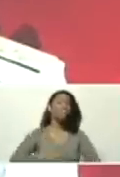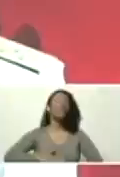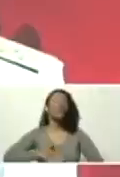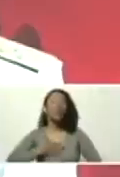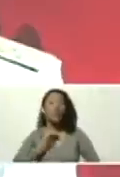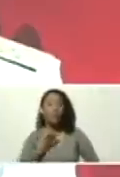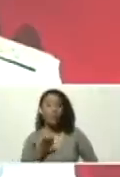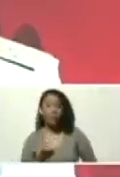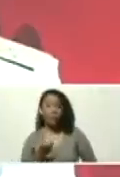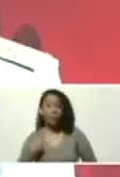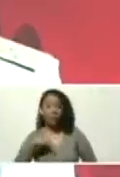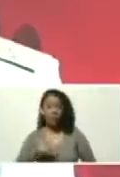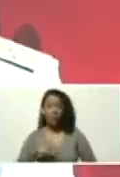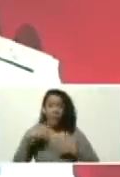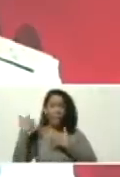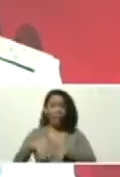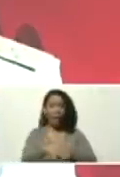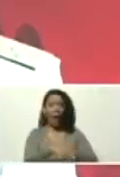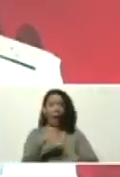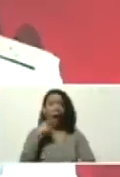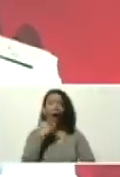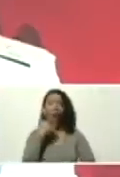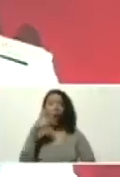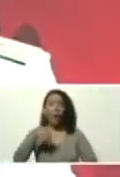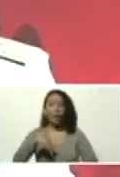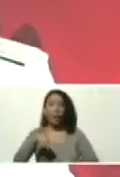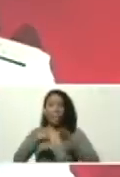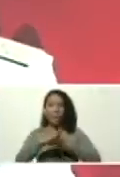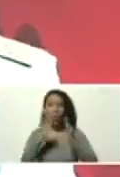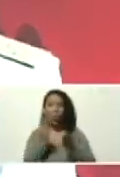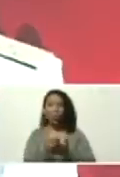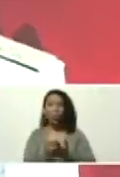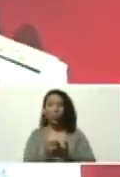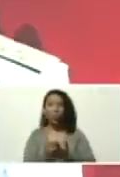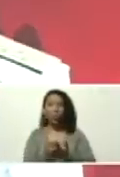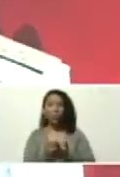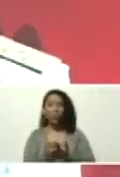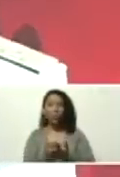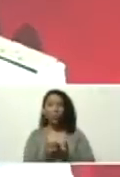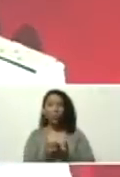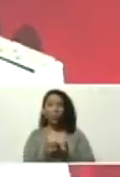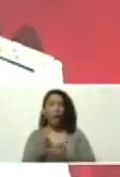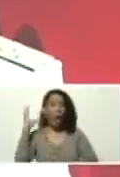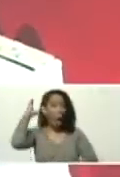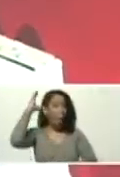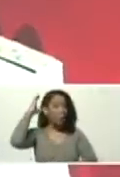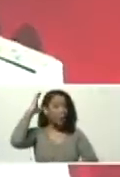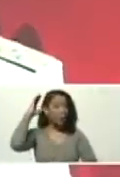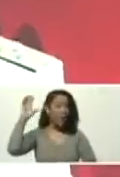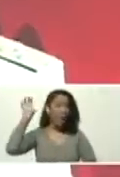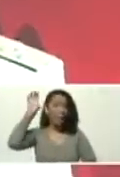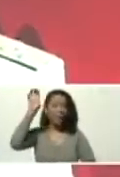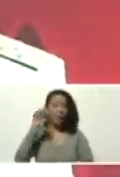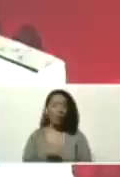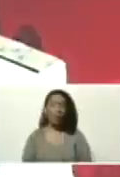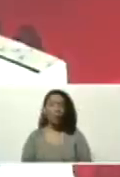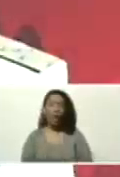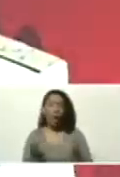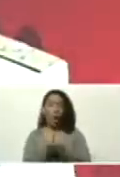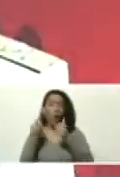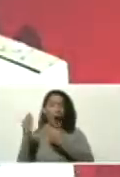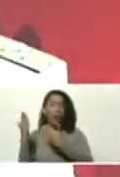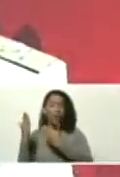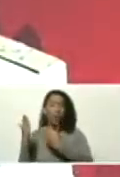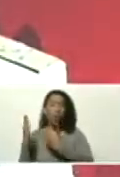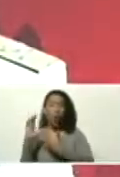tener ejército alguno en este mundo: la dignidad y la conciencia patria. Con ellas no